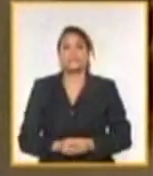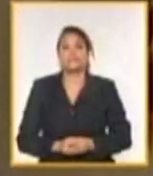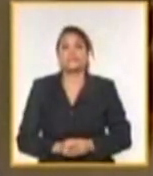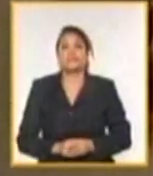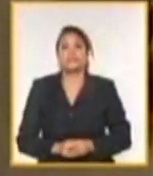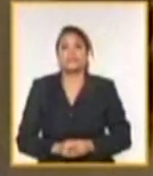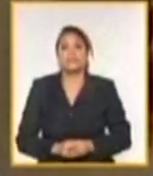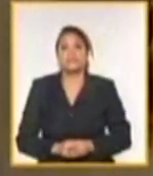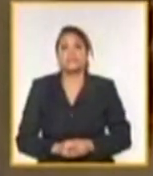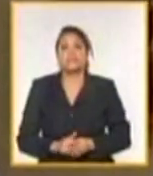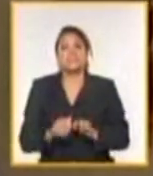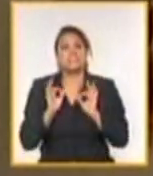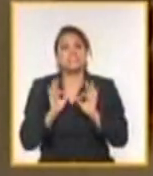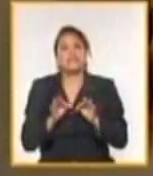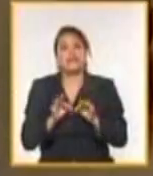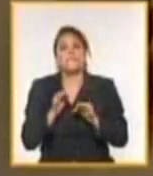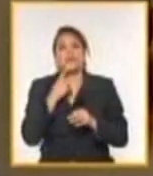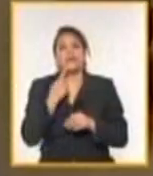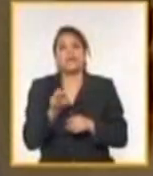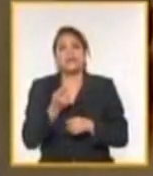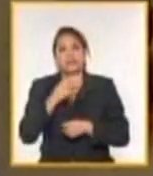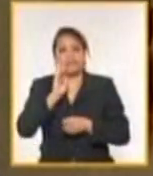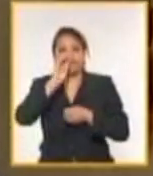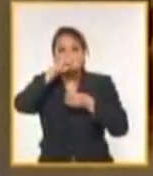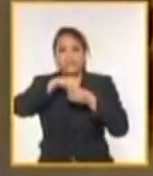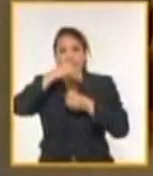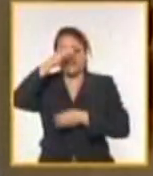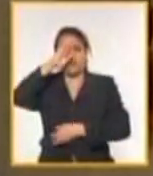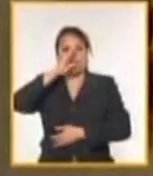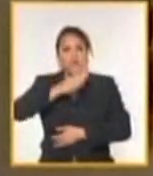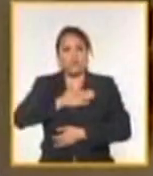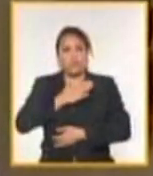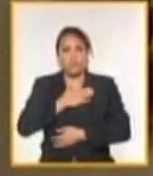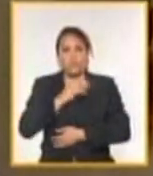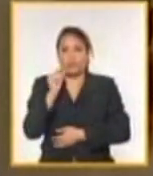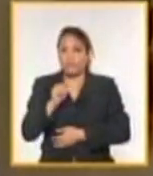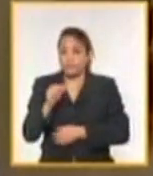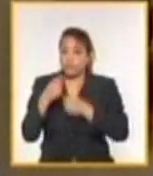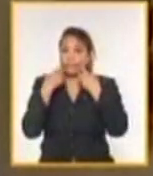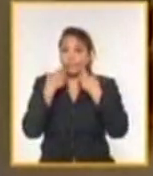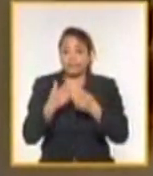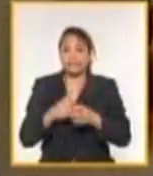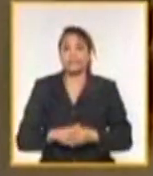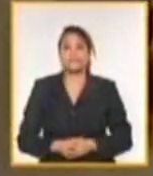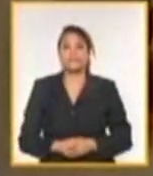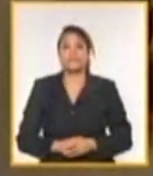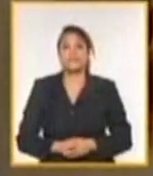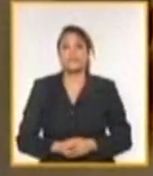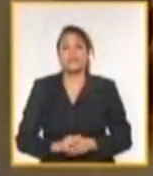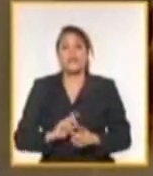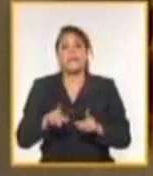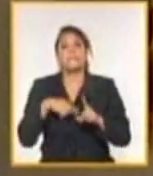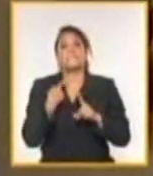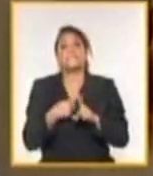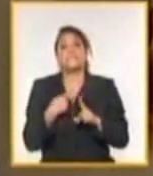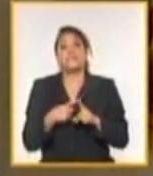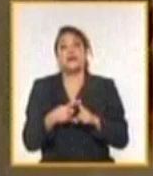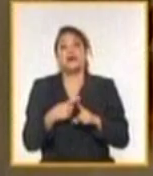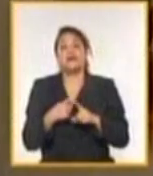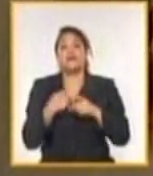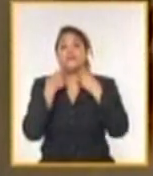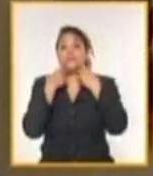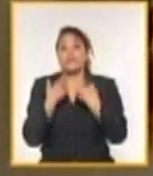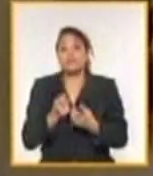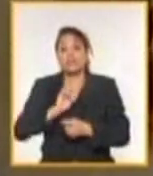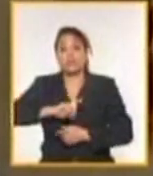país están en nuestro país. Lo otro es la necesidad de una cultura como